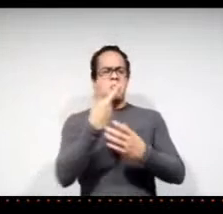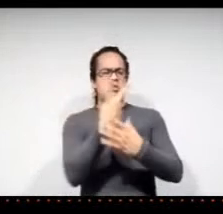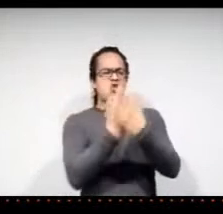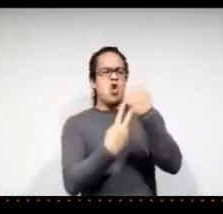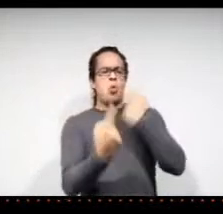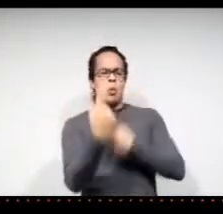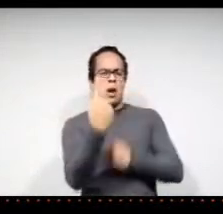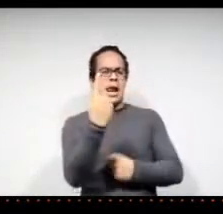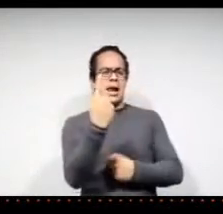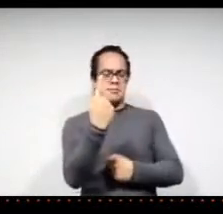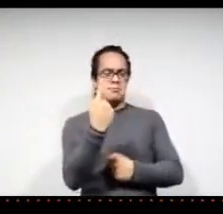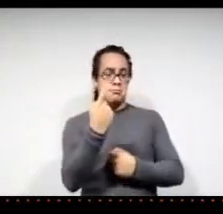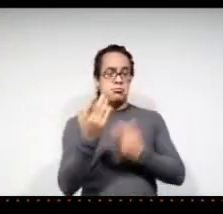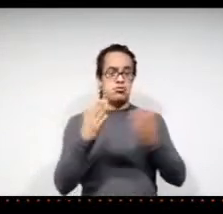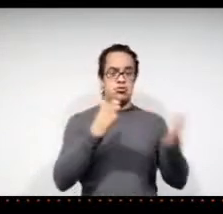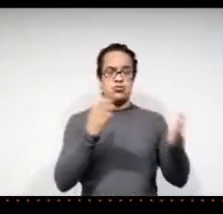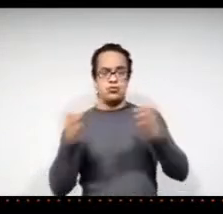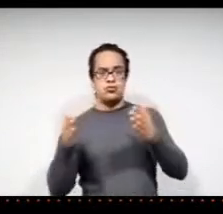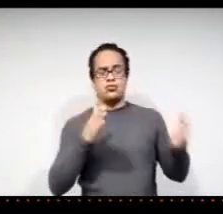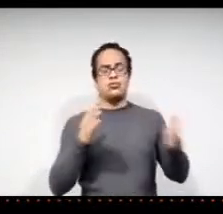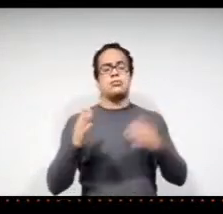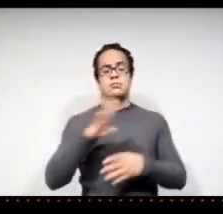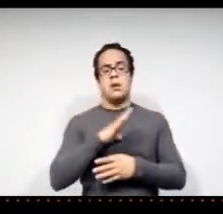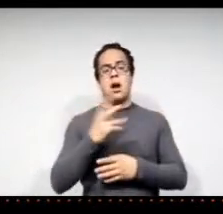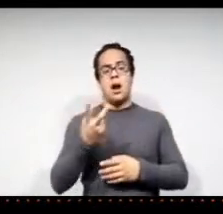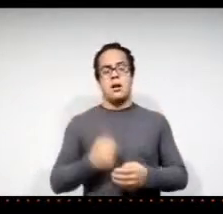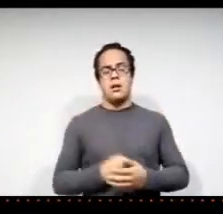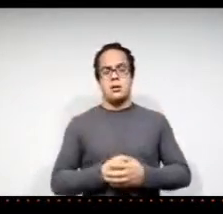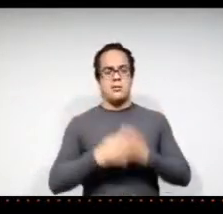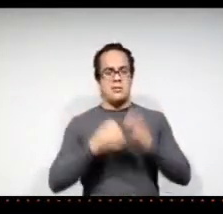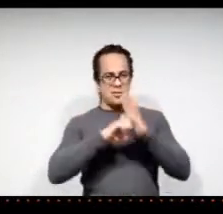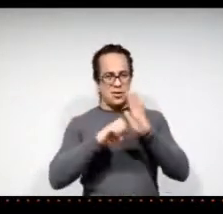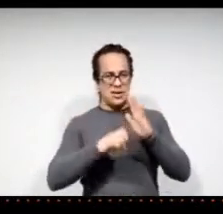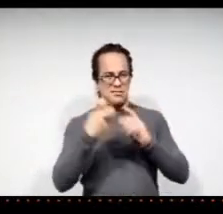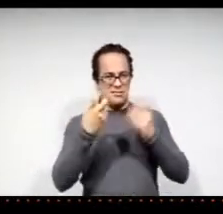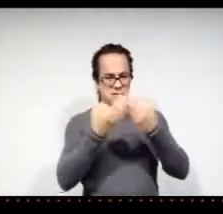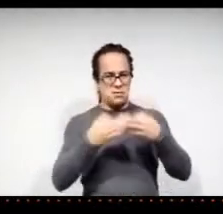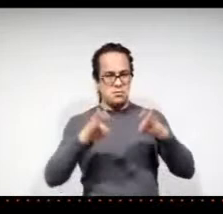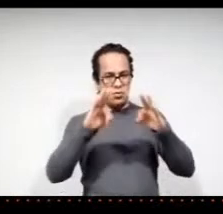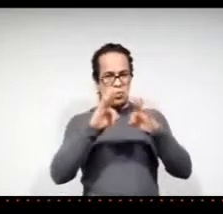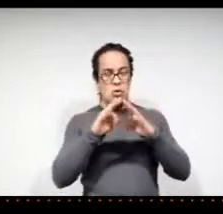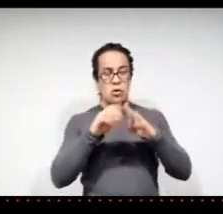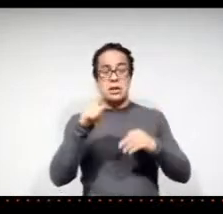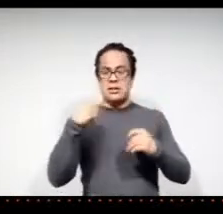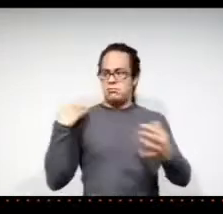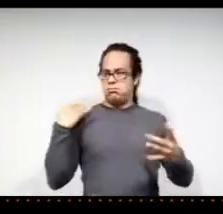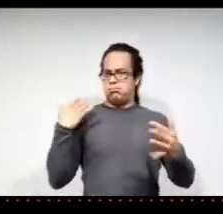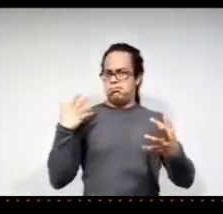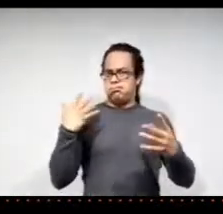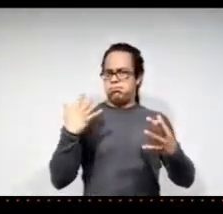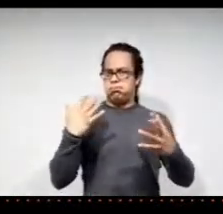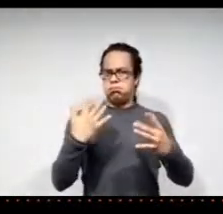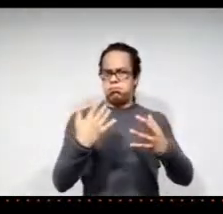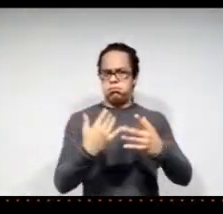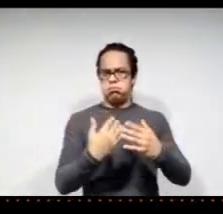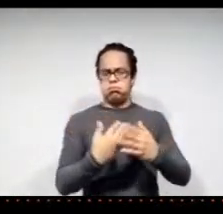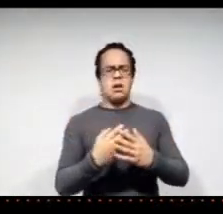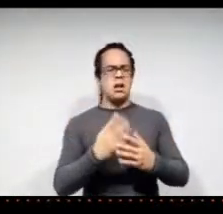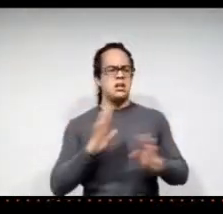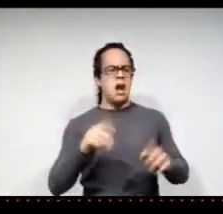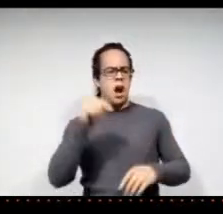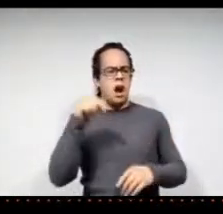modelo alternante. ¿Por qué? Porque está respondiendo a una inquietud que ha surgido y que creo que lo hemos discutido en este